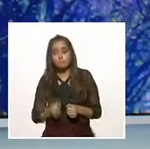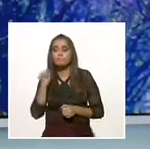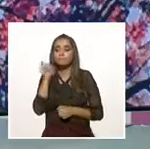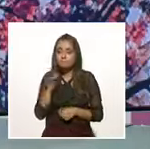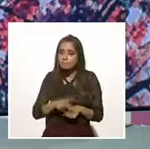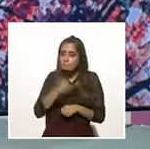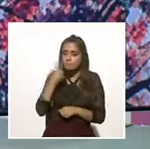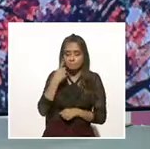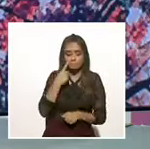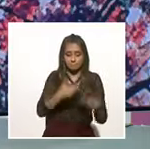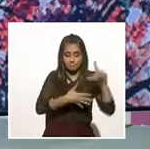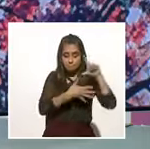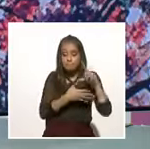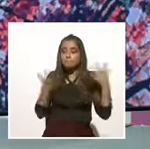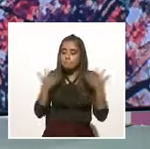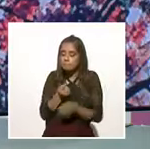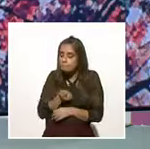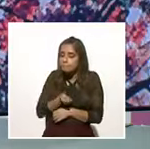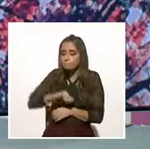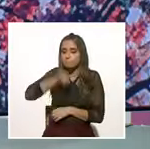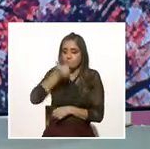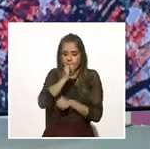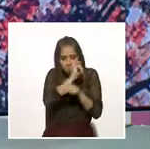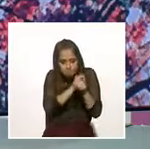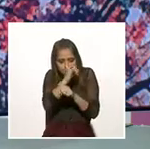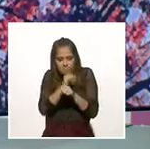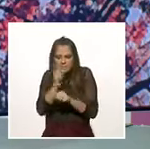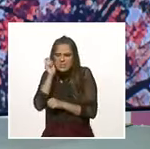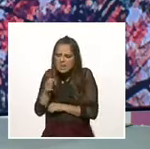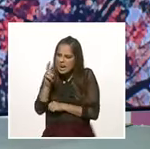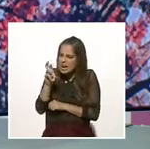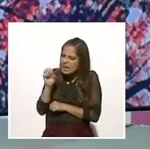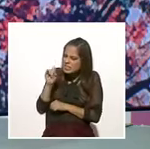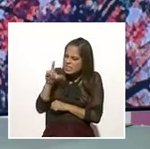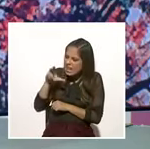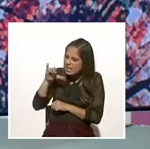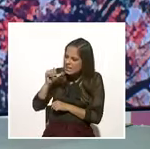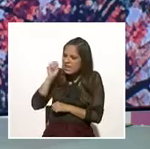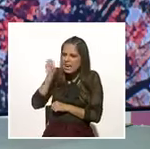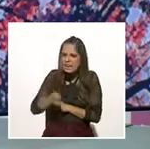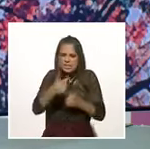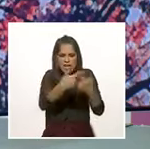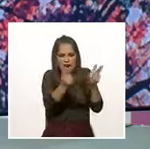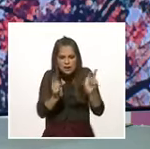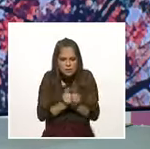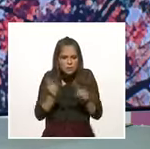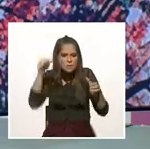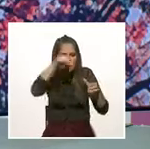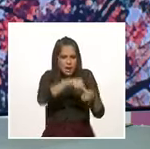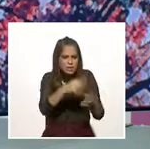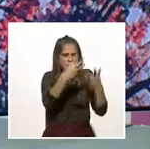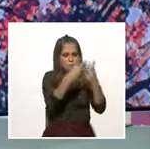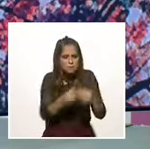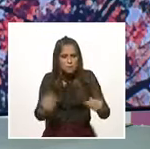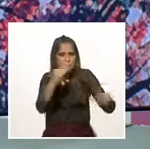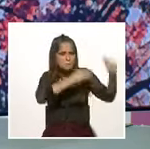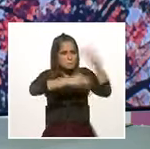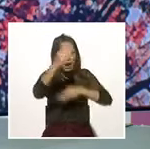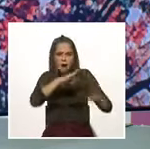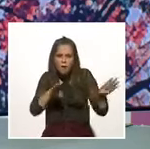empieza a estudiar la resiliencia, pero de una manera grupal, ¿no? De una manera social.